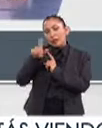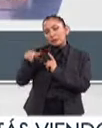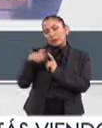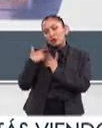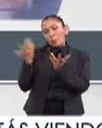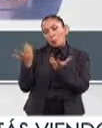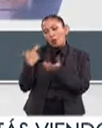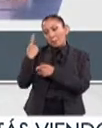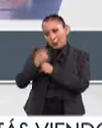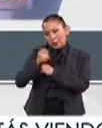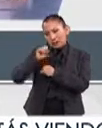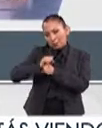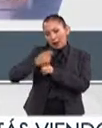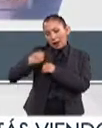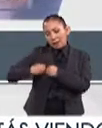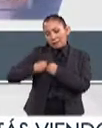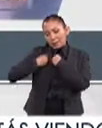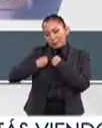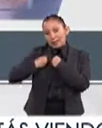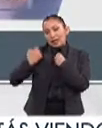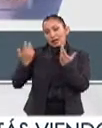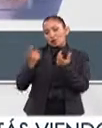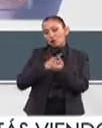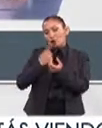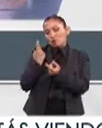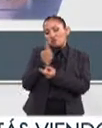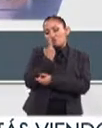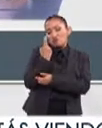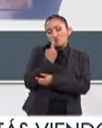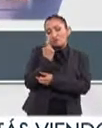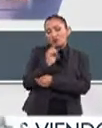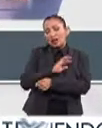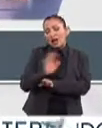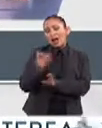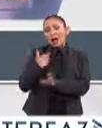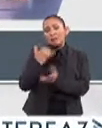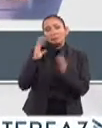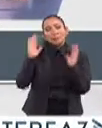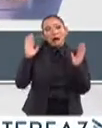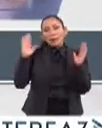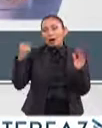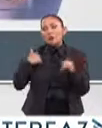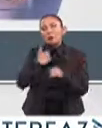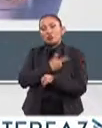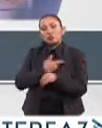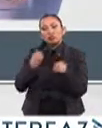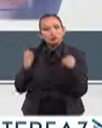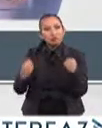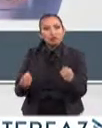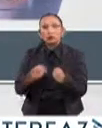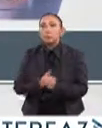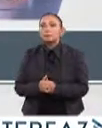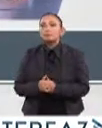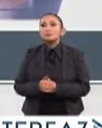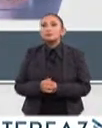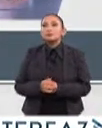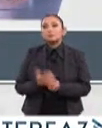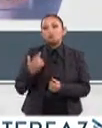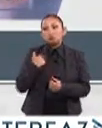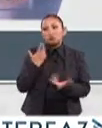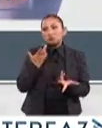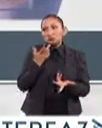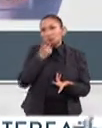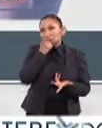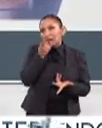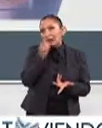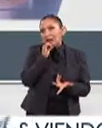yo creo que la primera semana de vivir prácticamente solo, ya todo fue increíble, me gustó muchísimo. Y pues yo no diría